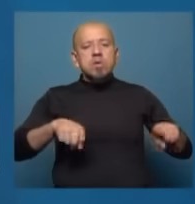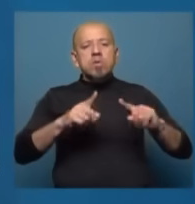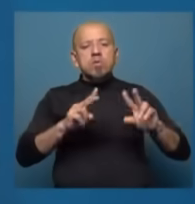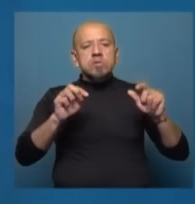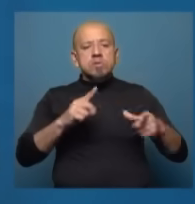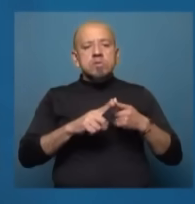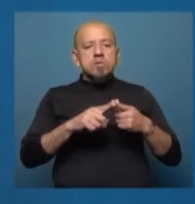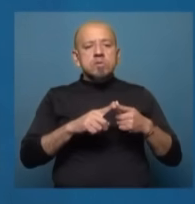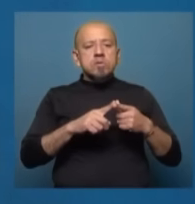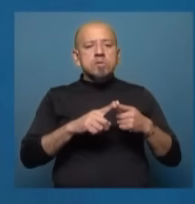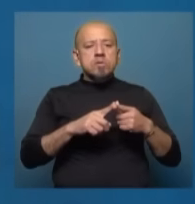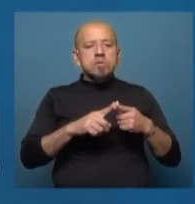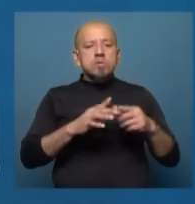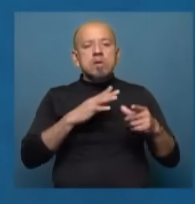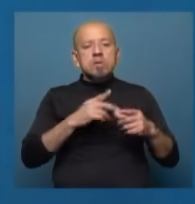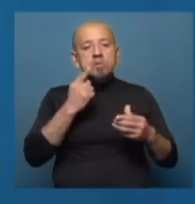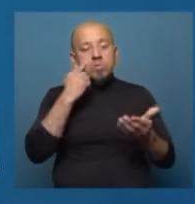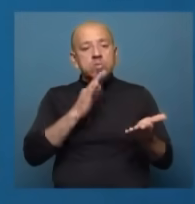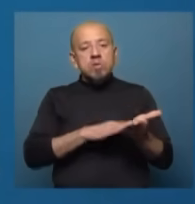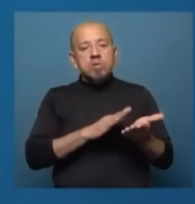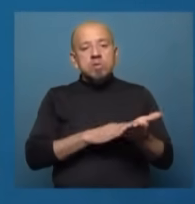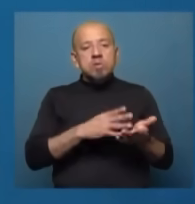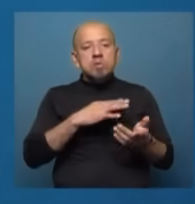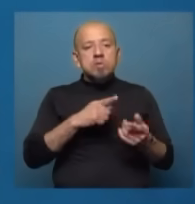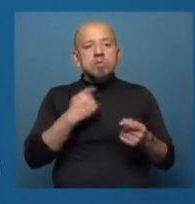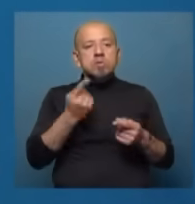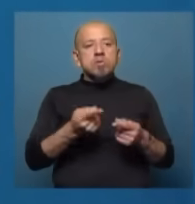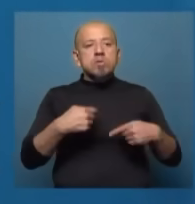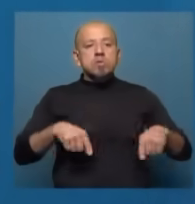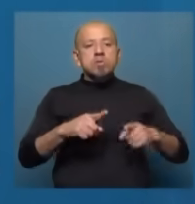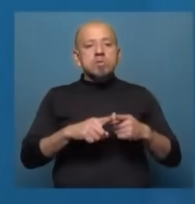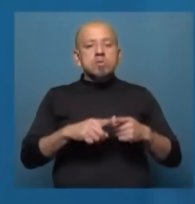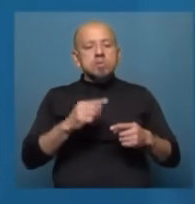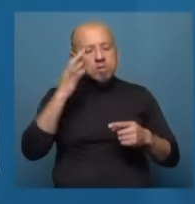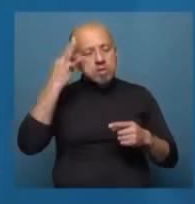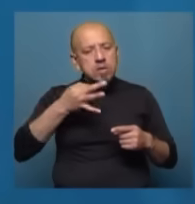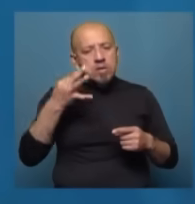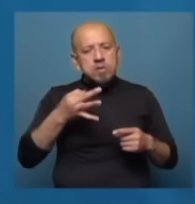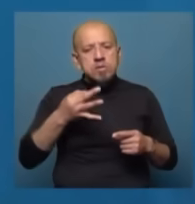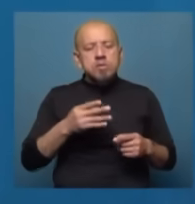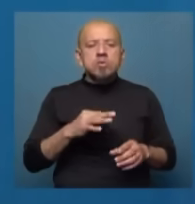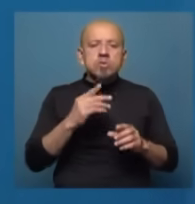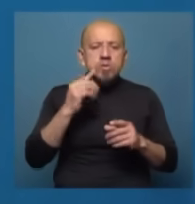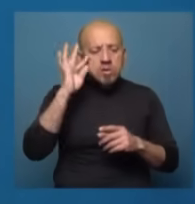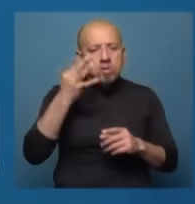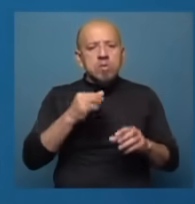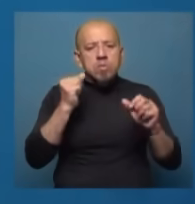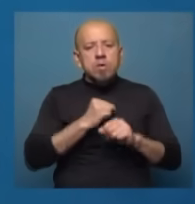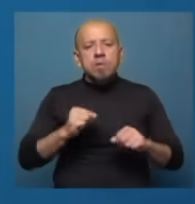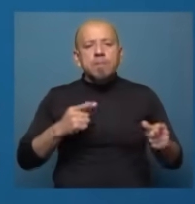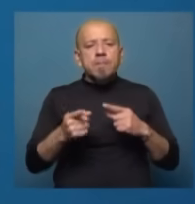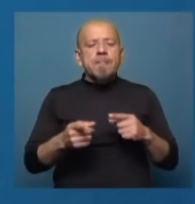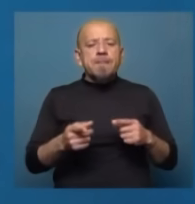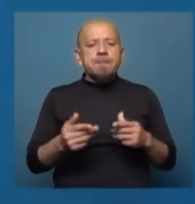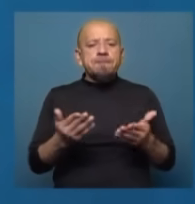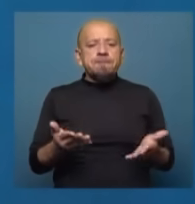evidencia porque hay prueba porque hay prueba anticipada y lo otro están al de bajo que en realidad yo creo que podría acusar ya lo